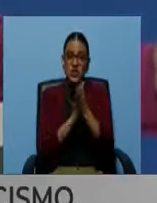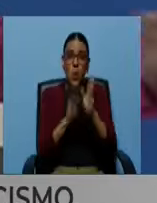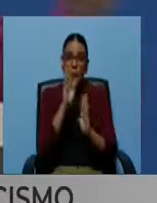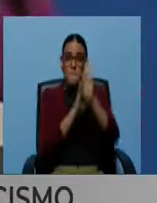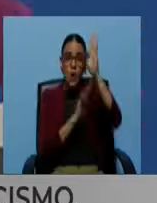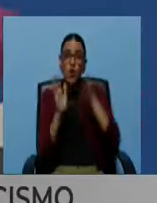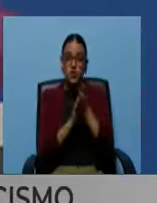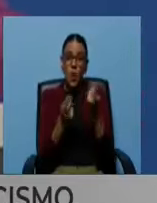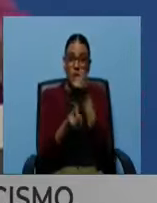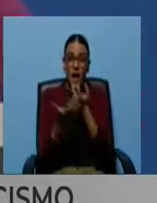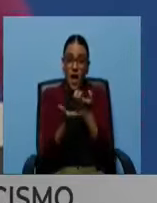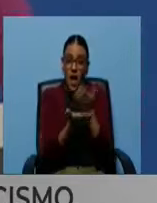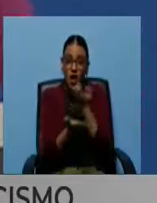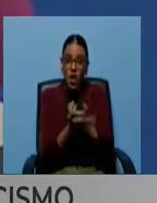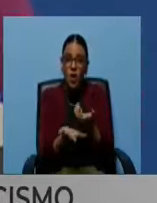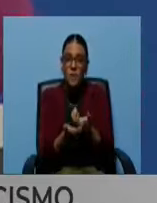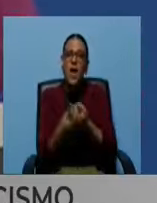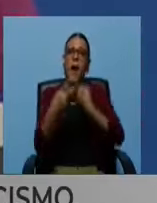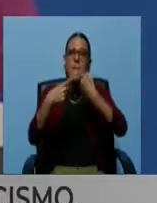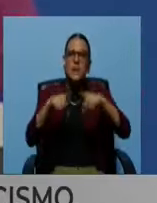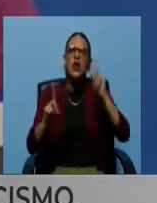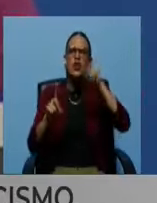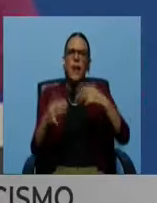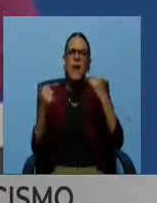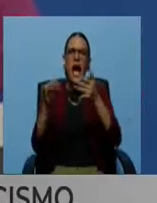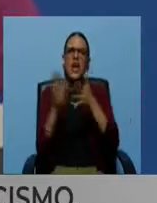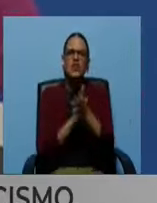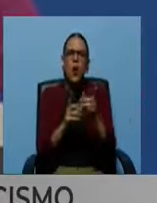capital, pero hubo también mayor concentración,